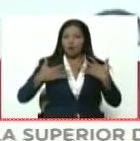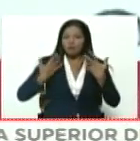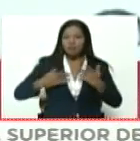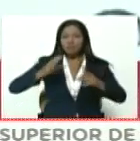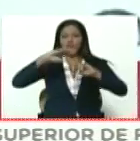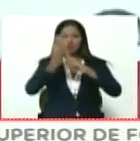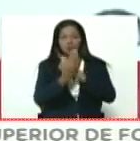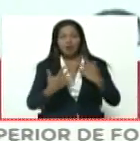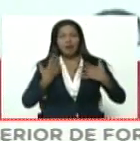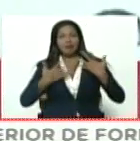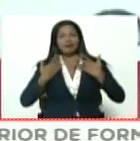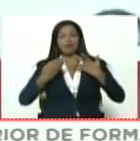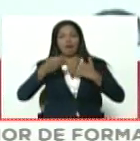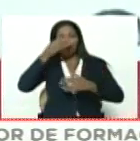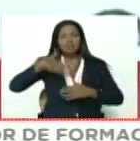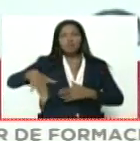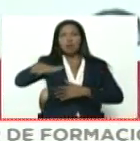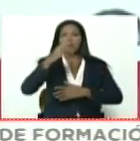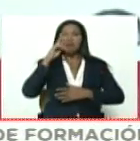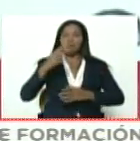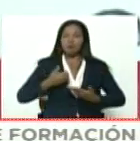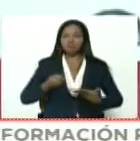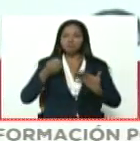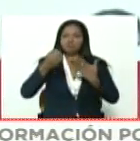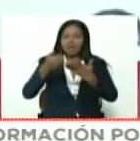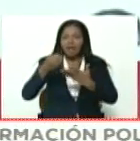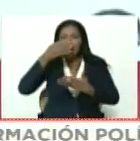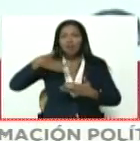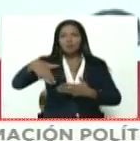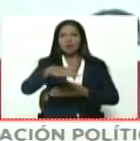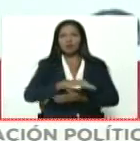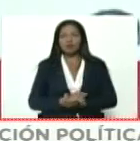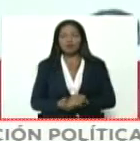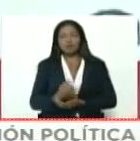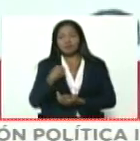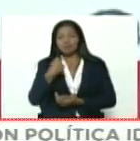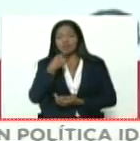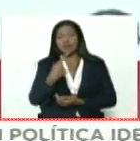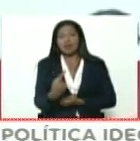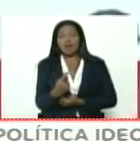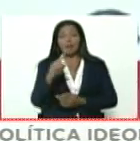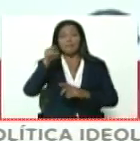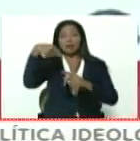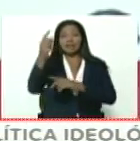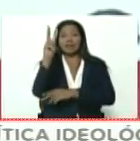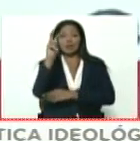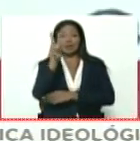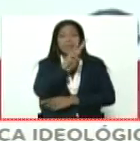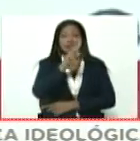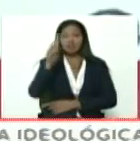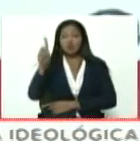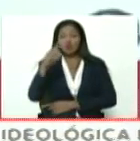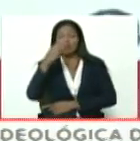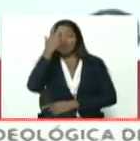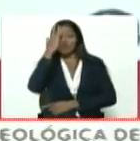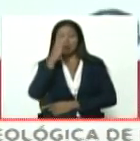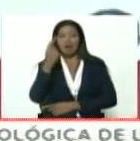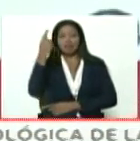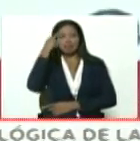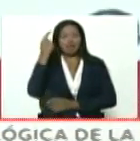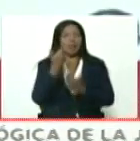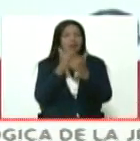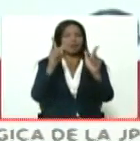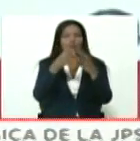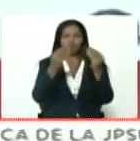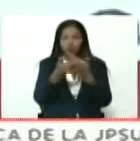del pueblo, y en premio al pueblo, decreté mañana viernes 21, día de asueto, para